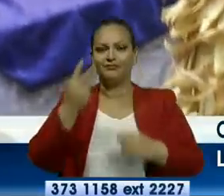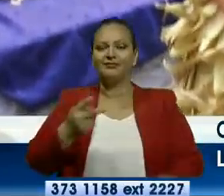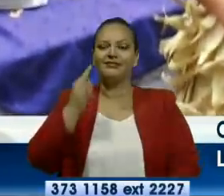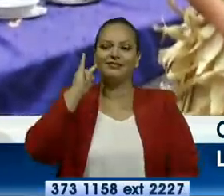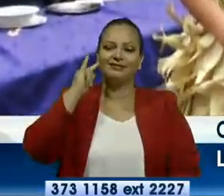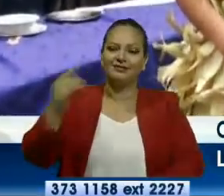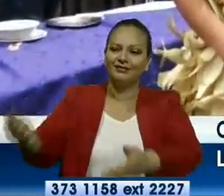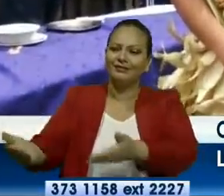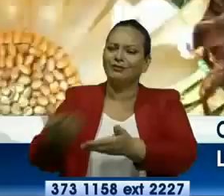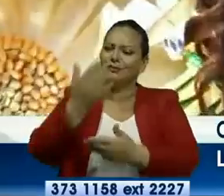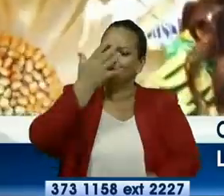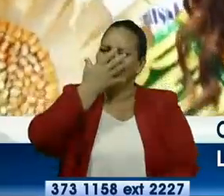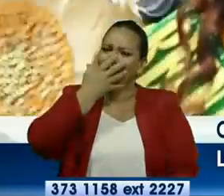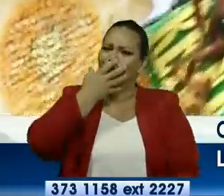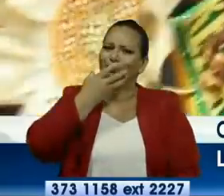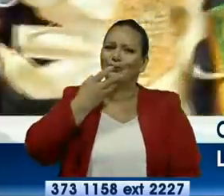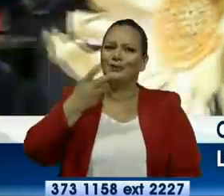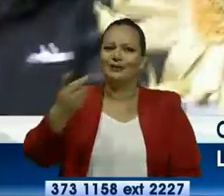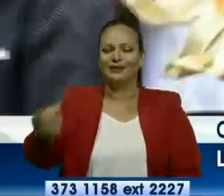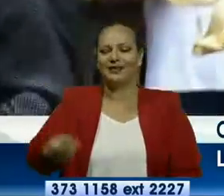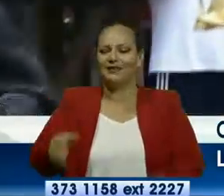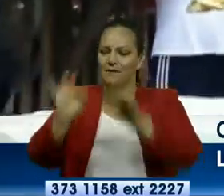más bonitas del sector.